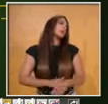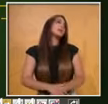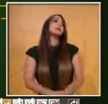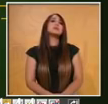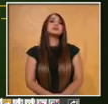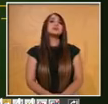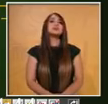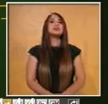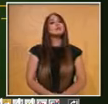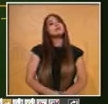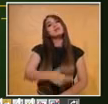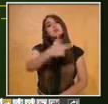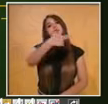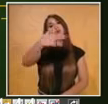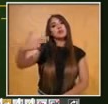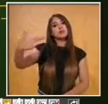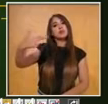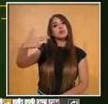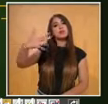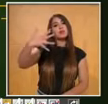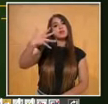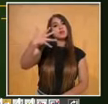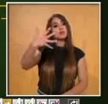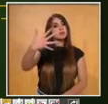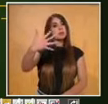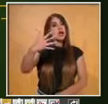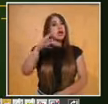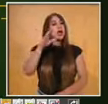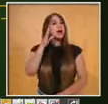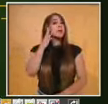horizontal sería manzana es a árbol.